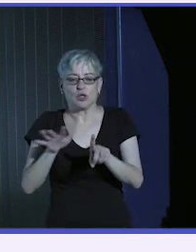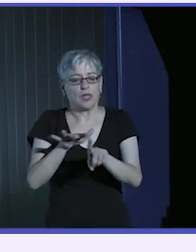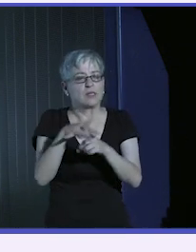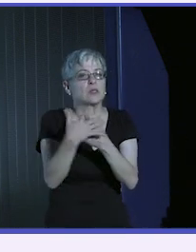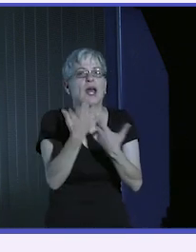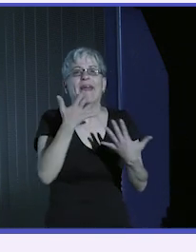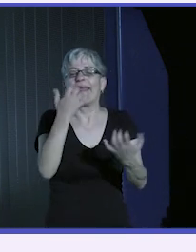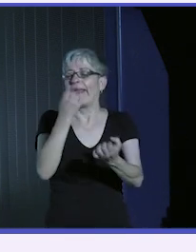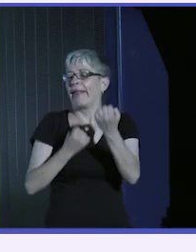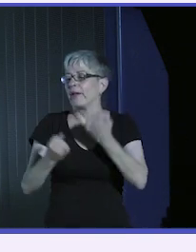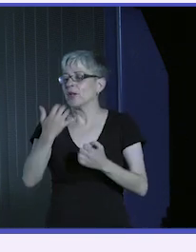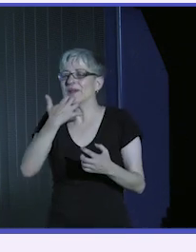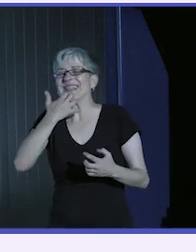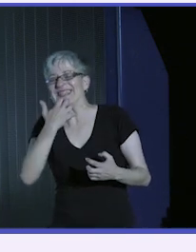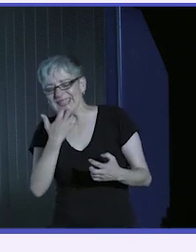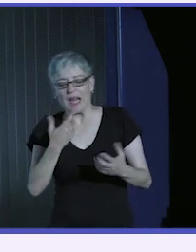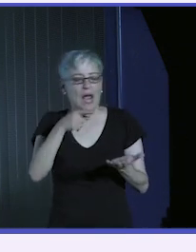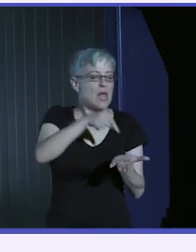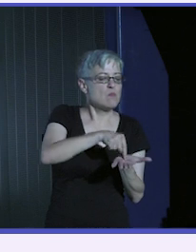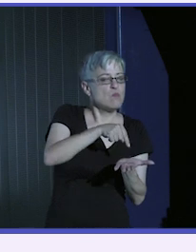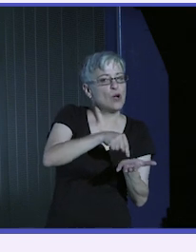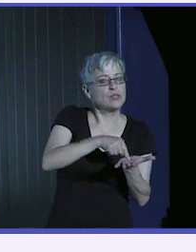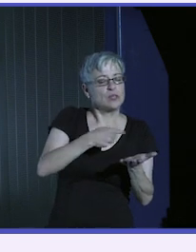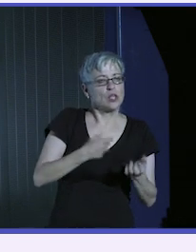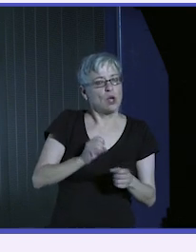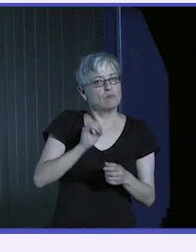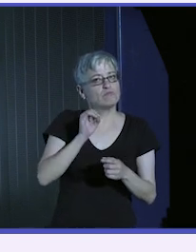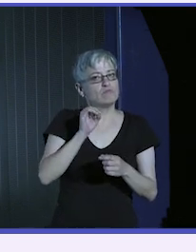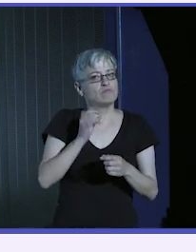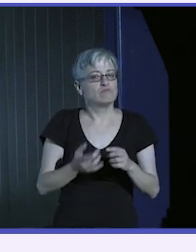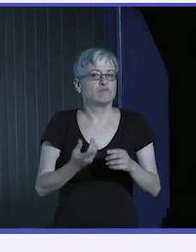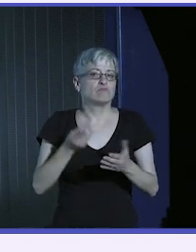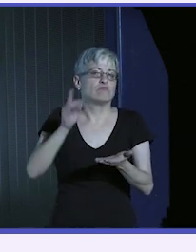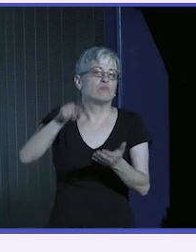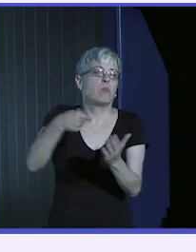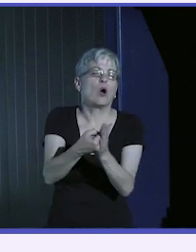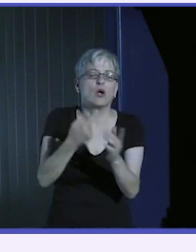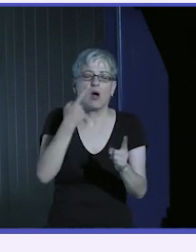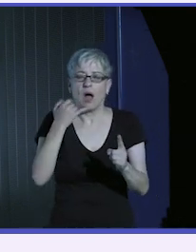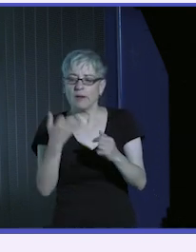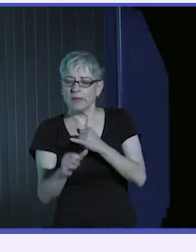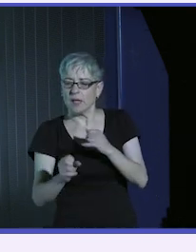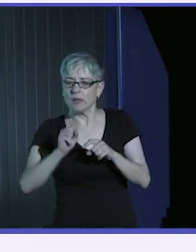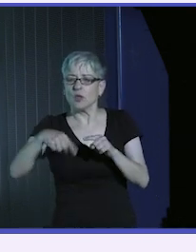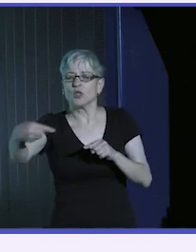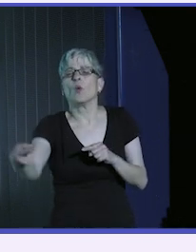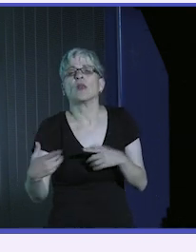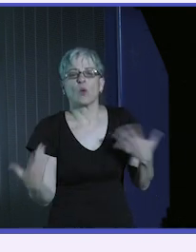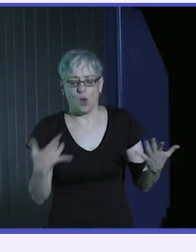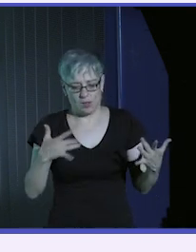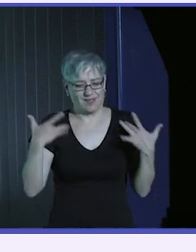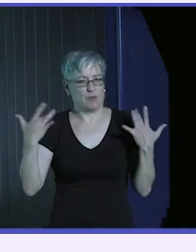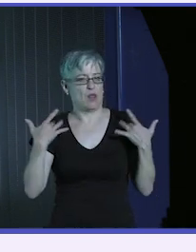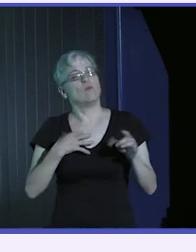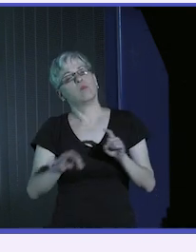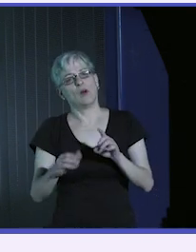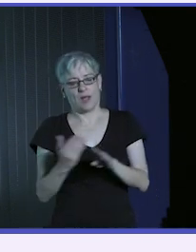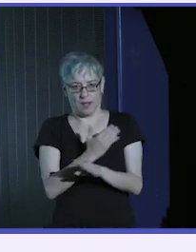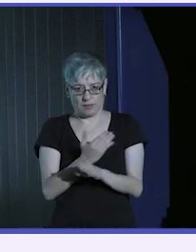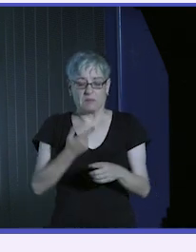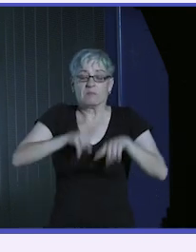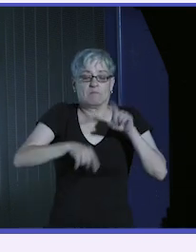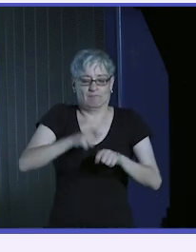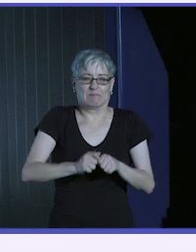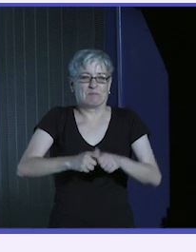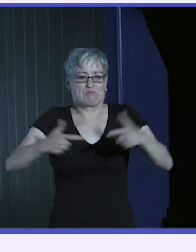tiene en la economía si yo introduzco un determinado impuesto? ¿O qué efecto tiene una determinada política pública en la economía o cómo detecto el fraude a gran